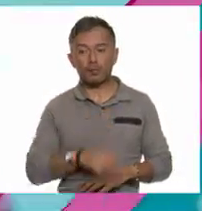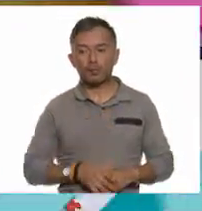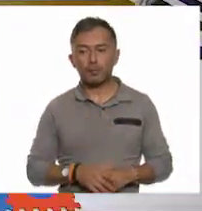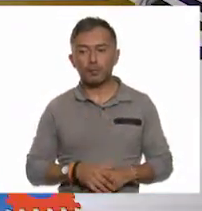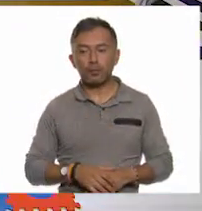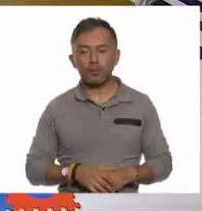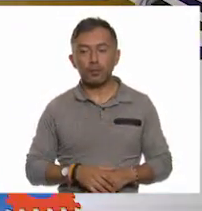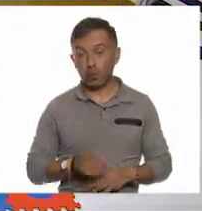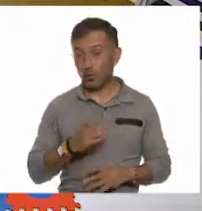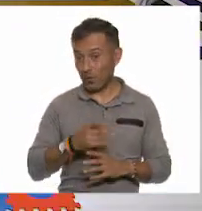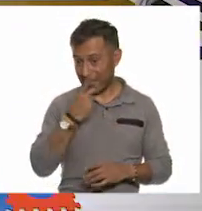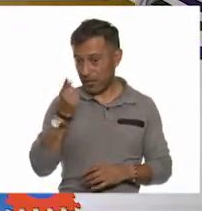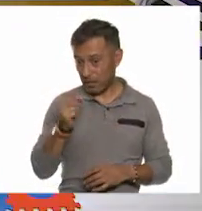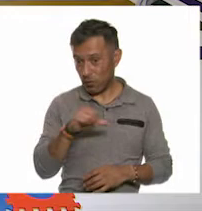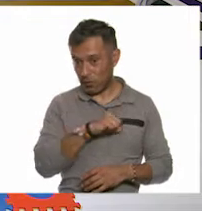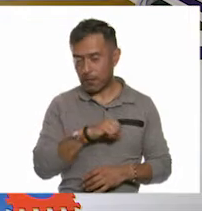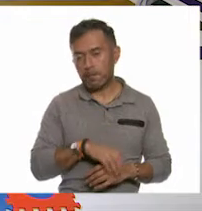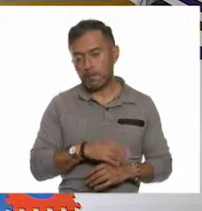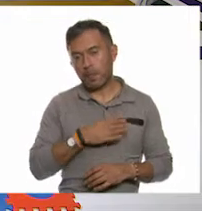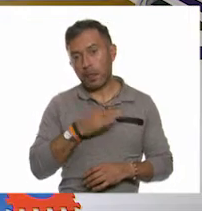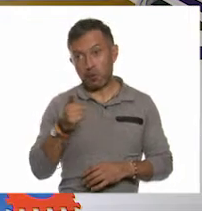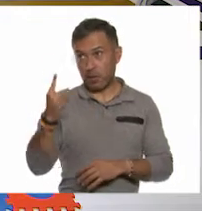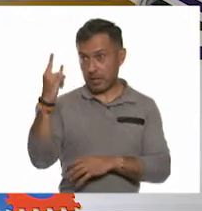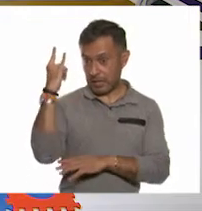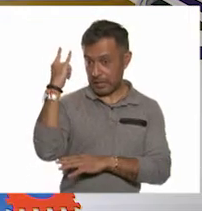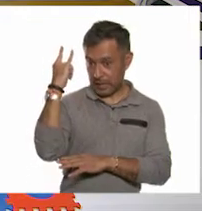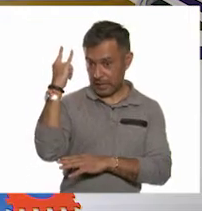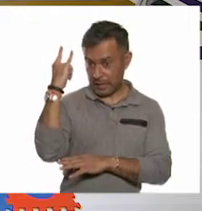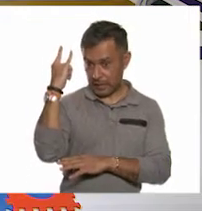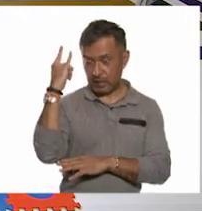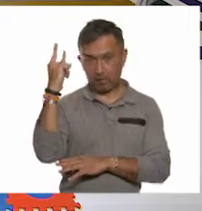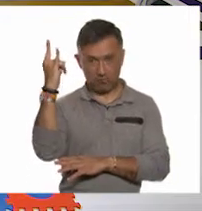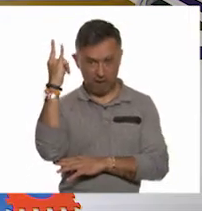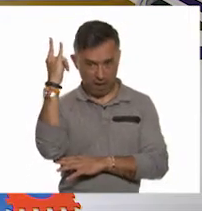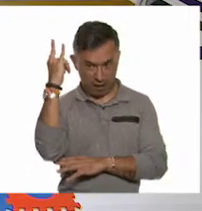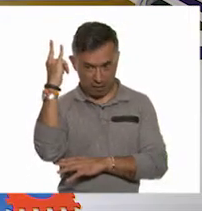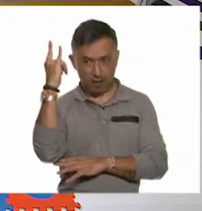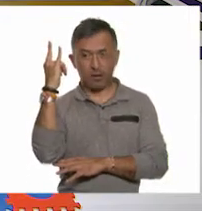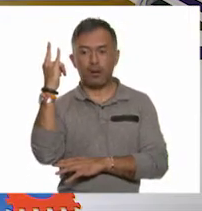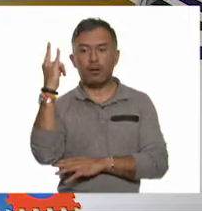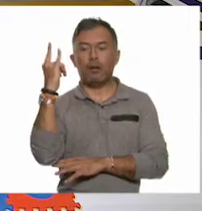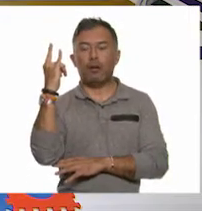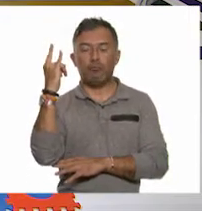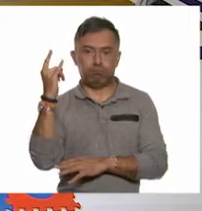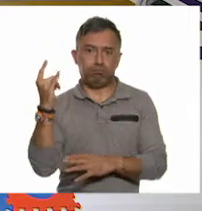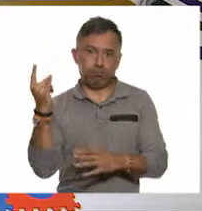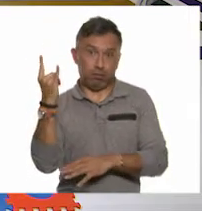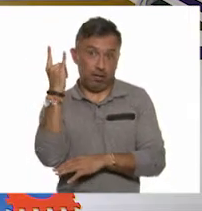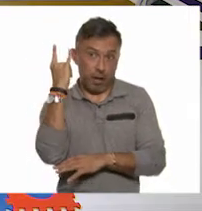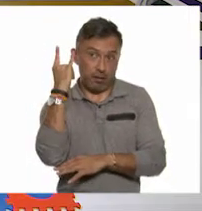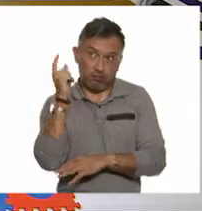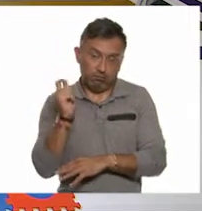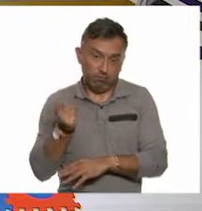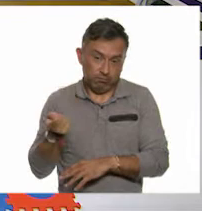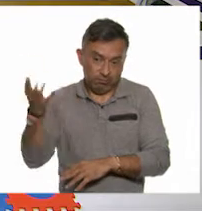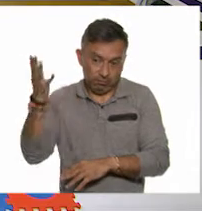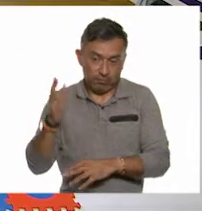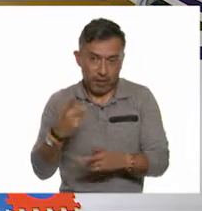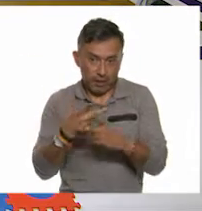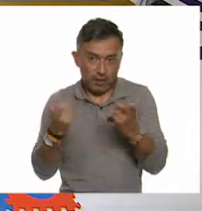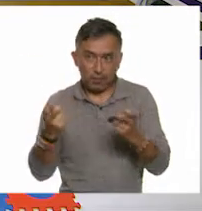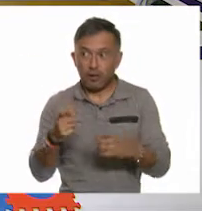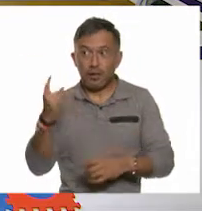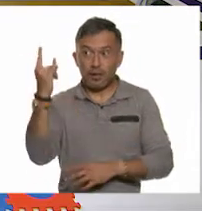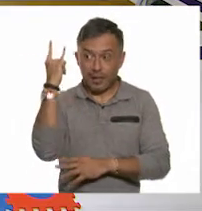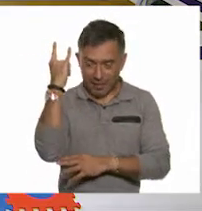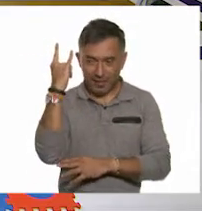lo único que nos dice. Exacto. Bueno, y que es Y que es gigante. Y que es gigante. Ya ser gigante es un adjetivo. Exacto. ¿no? Que es gigante